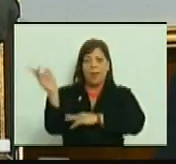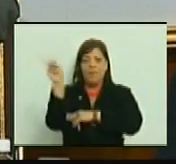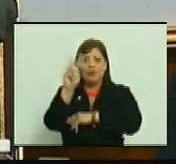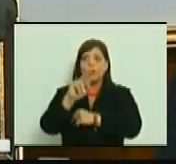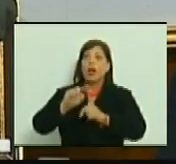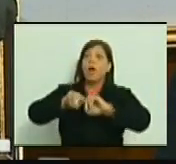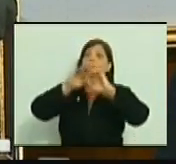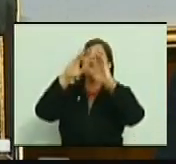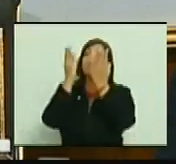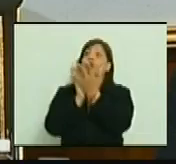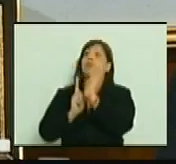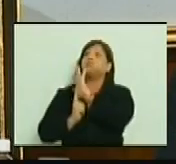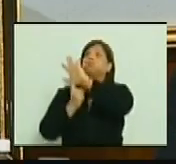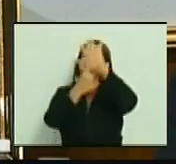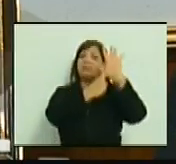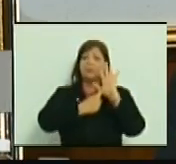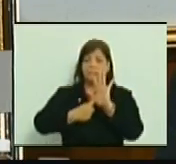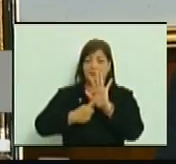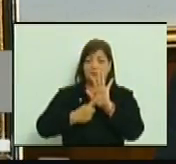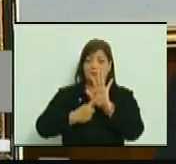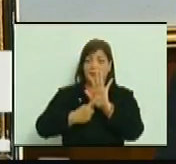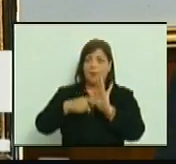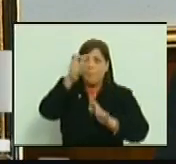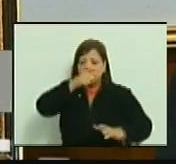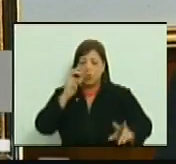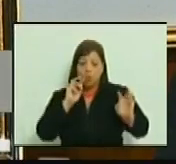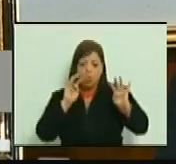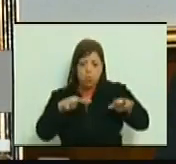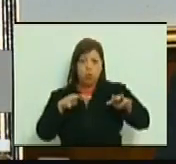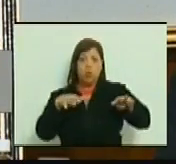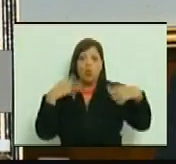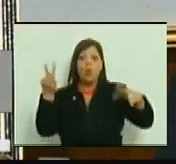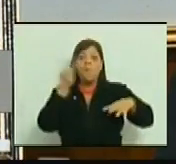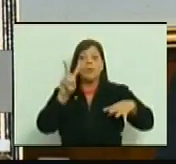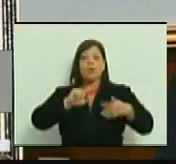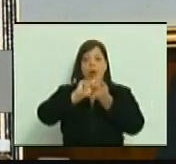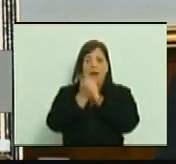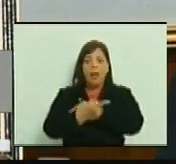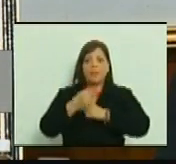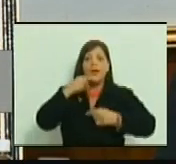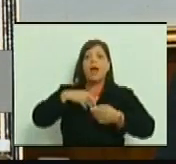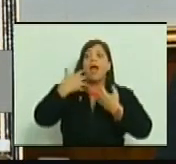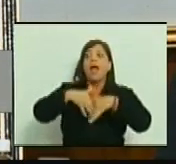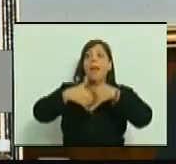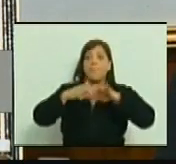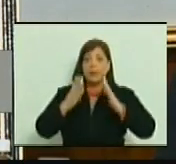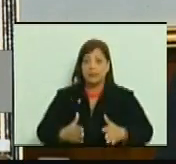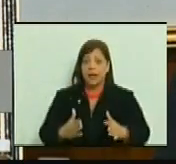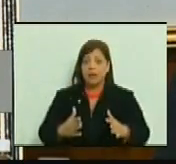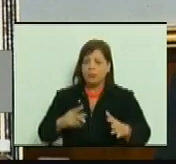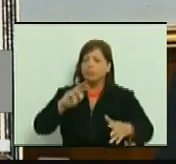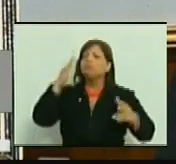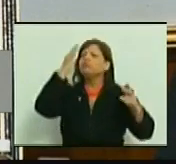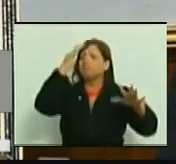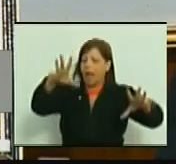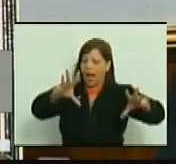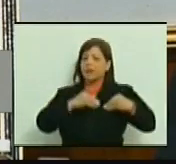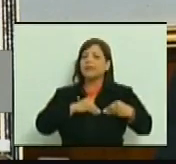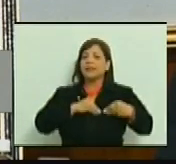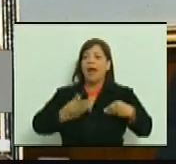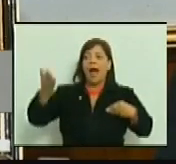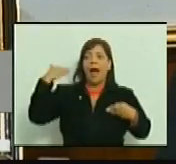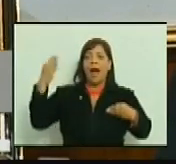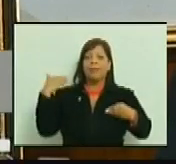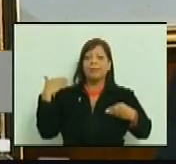mundo, frente a cualquier inversionista, frente a cualquier empresario. Tiene que reconocer que antes